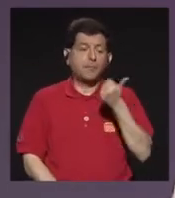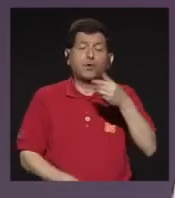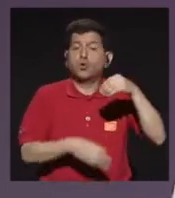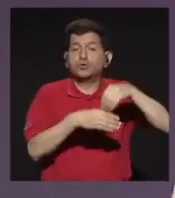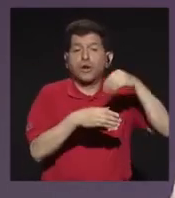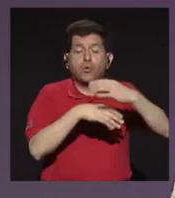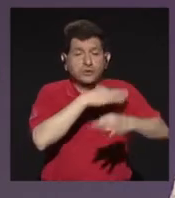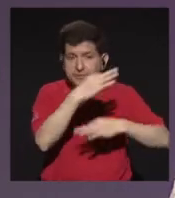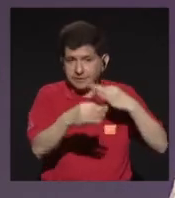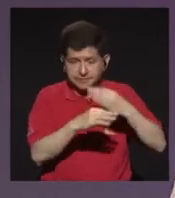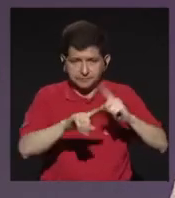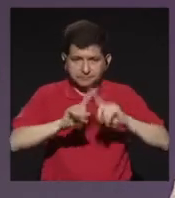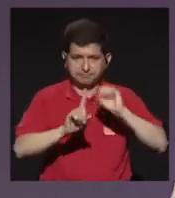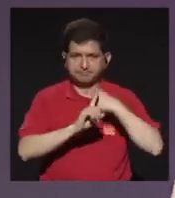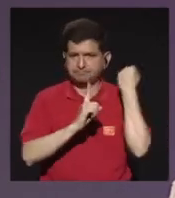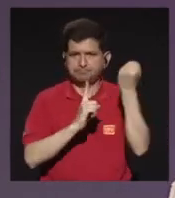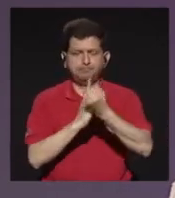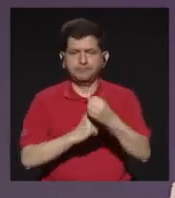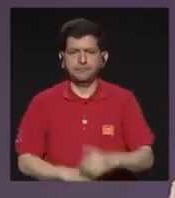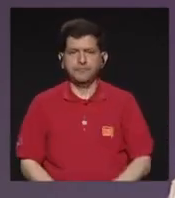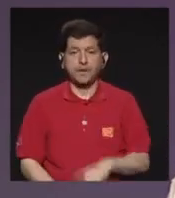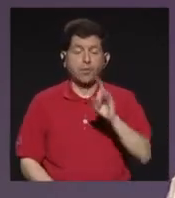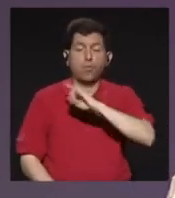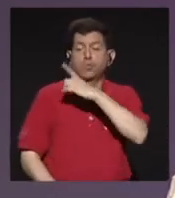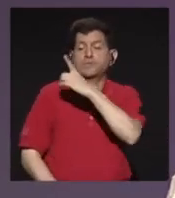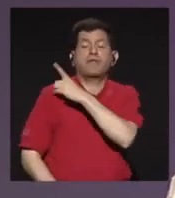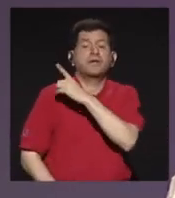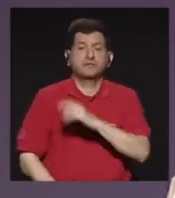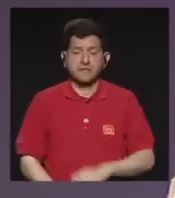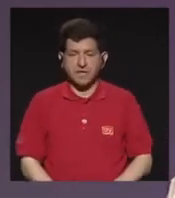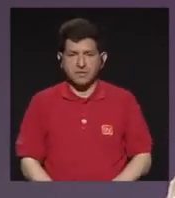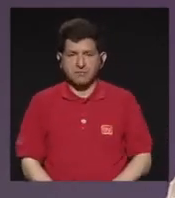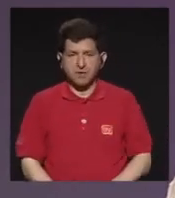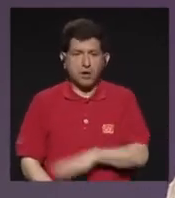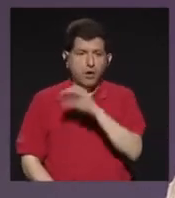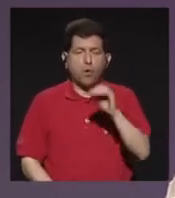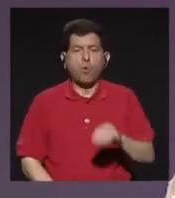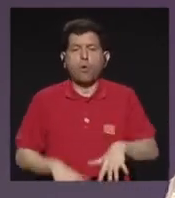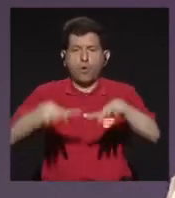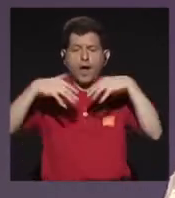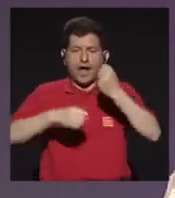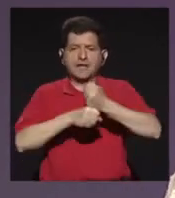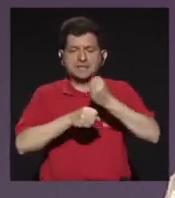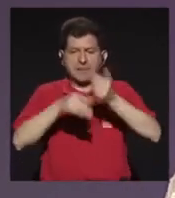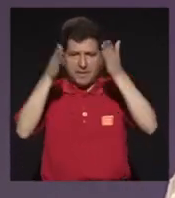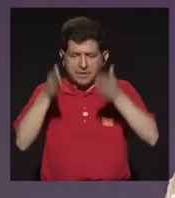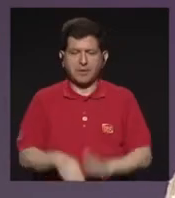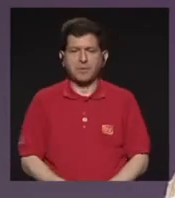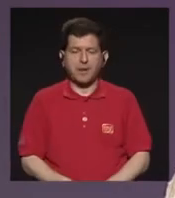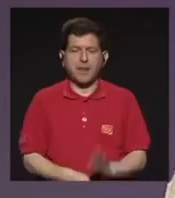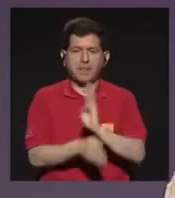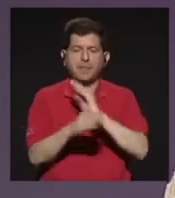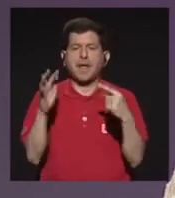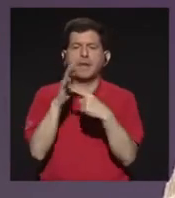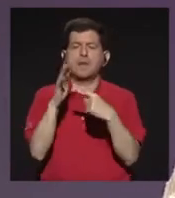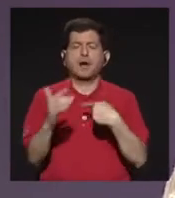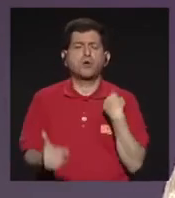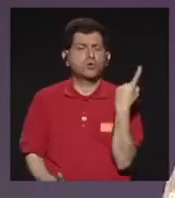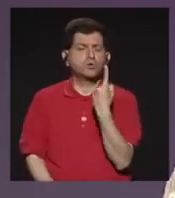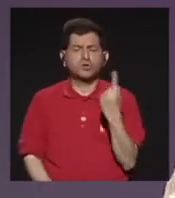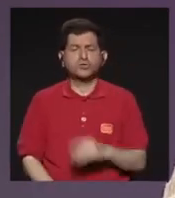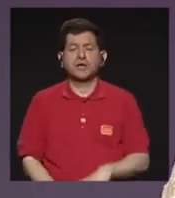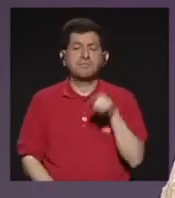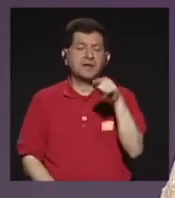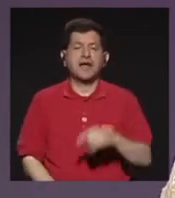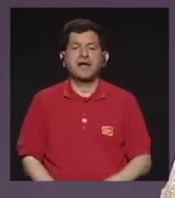cuotas, en otras condiciones, en una junta directiva, en la Asamblea de Trabajadores y Trabajadoras del Banco Popular, yo siempre fui